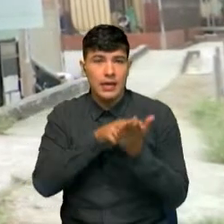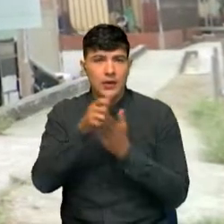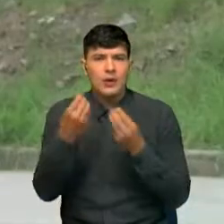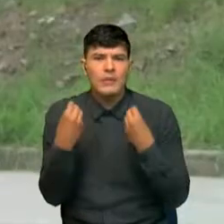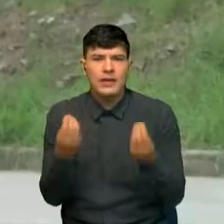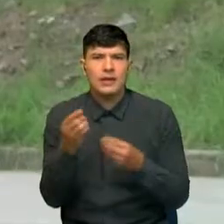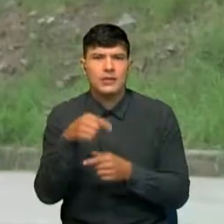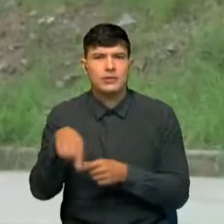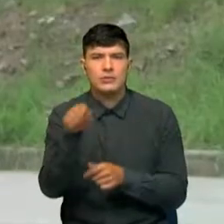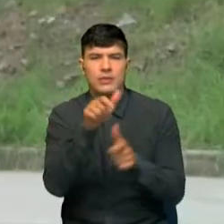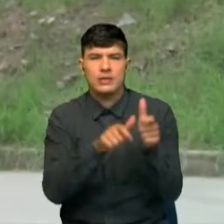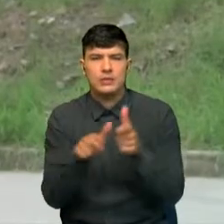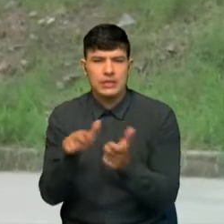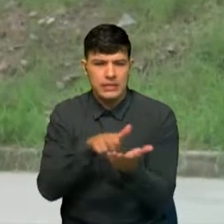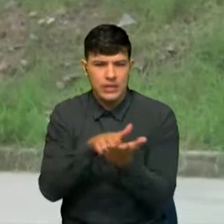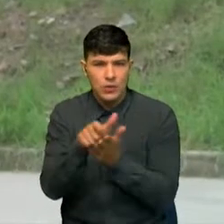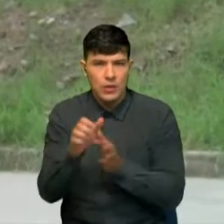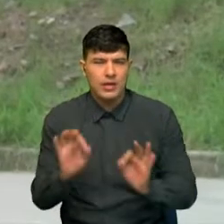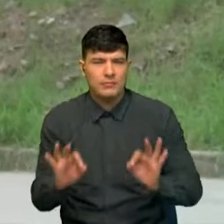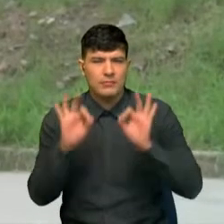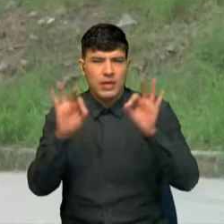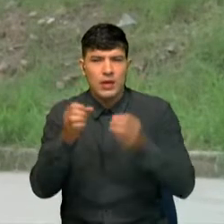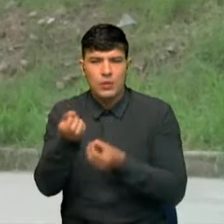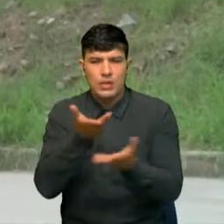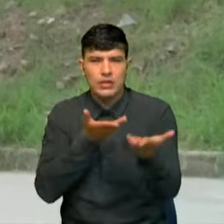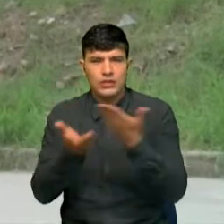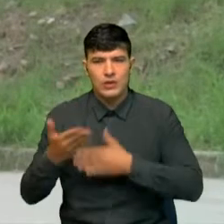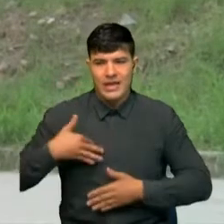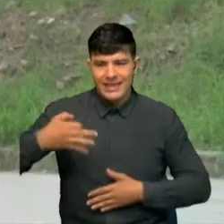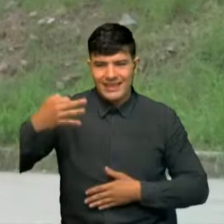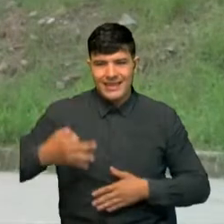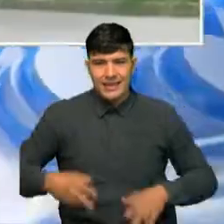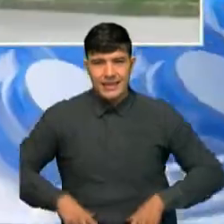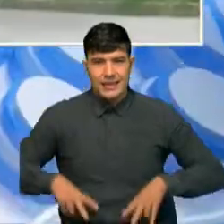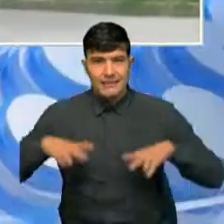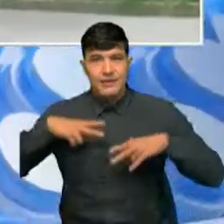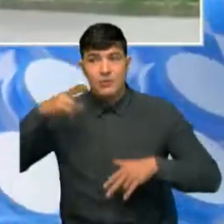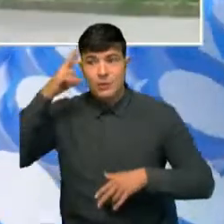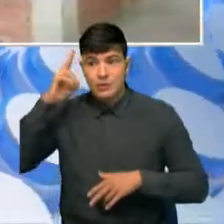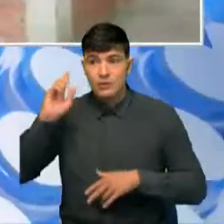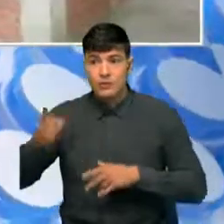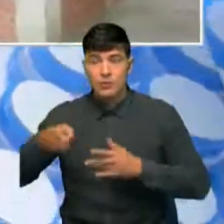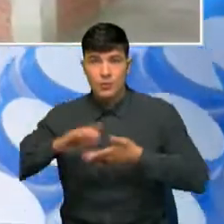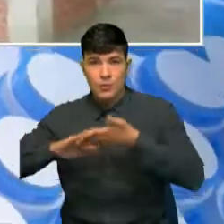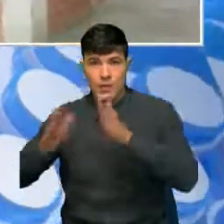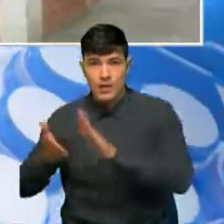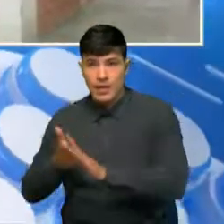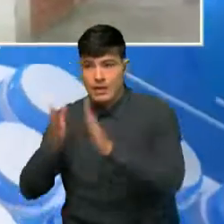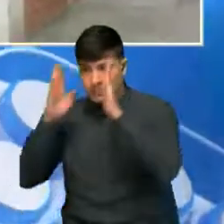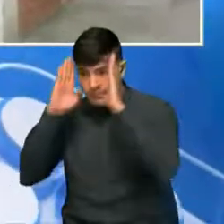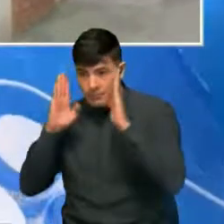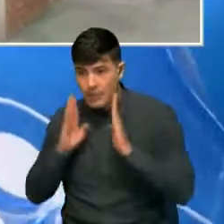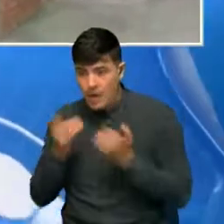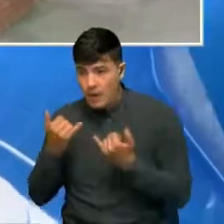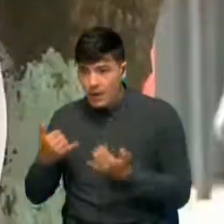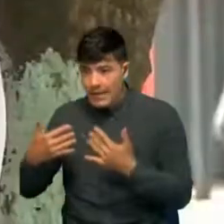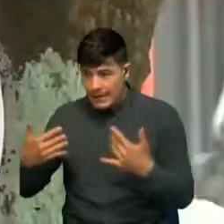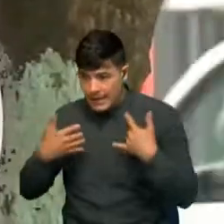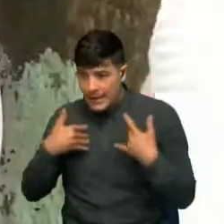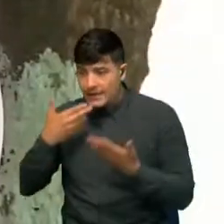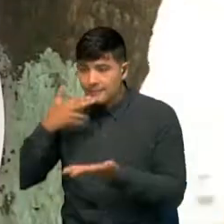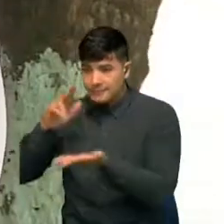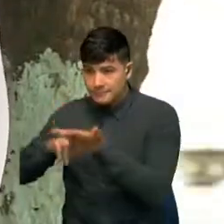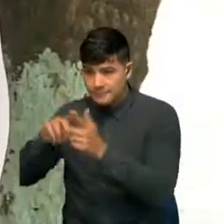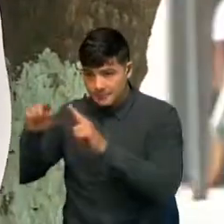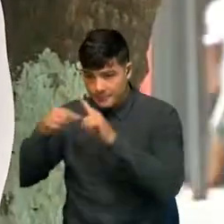condiciones dignas y que los barrios se sigan desarrollando. Vamos a tener en cuenta las peticiones que en este momento la comunidad nos está realizando y de esta